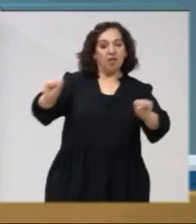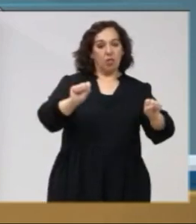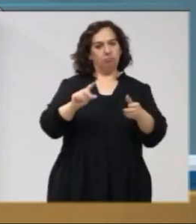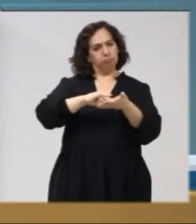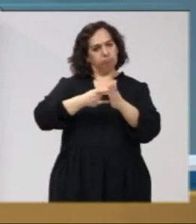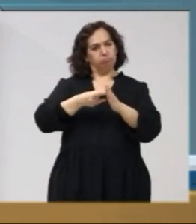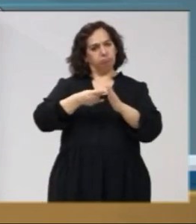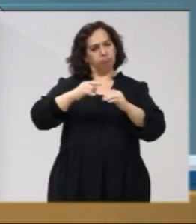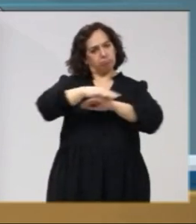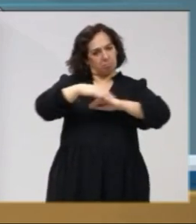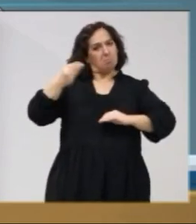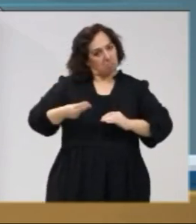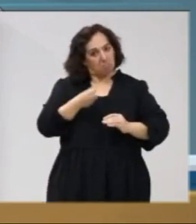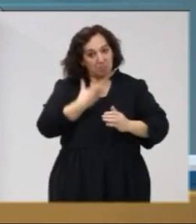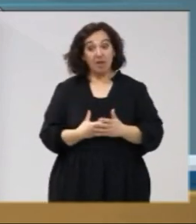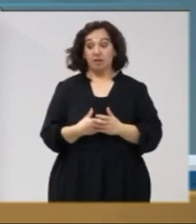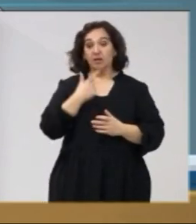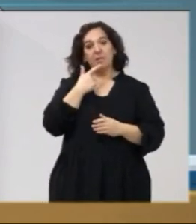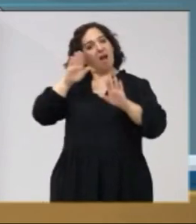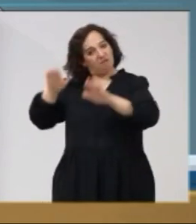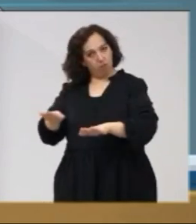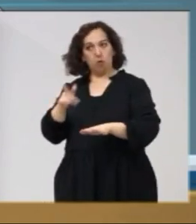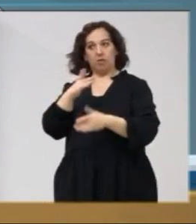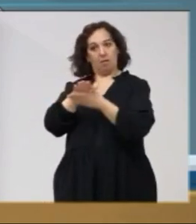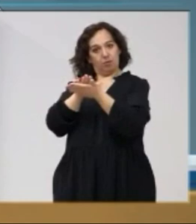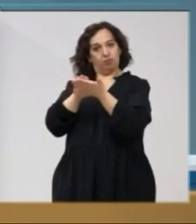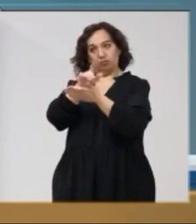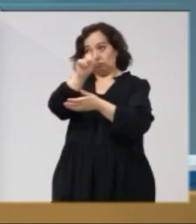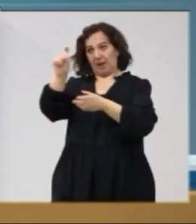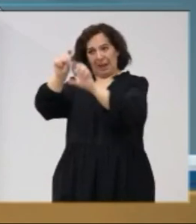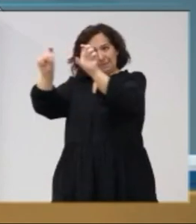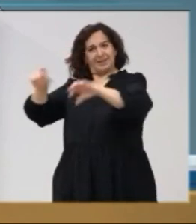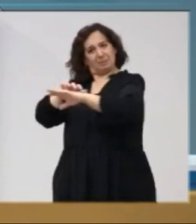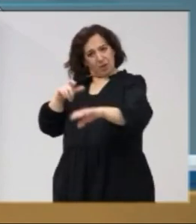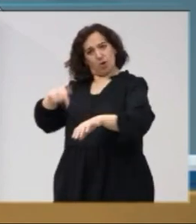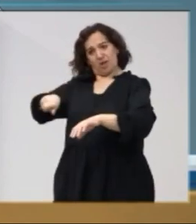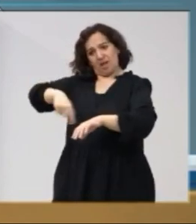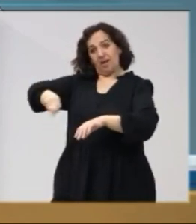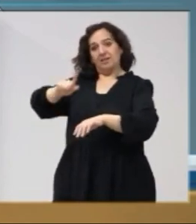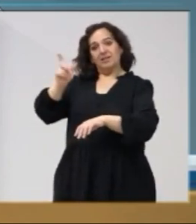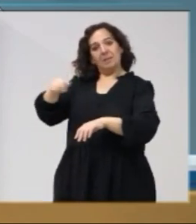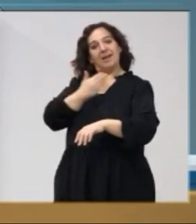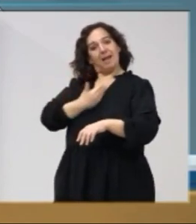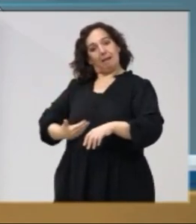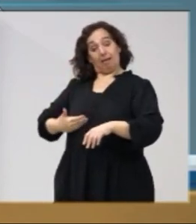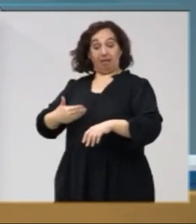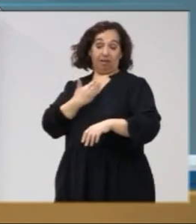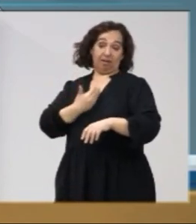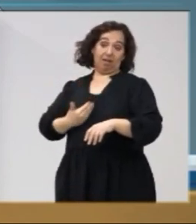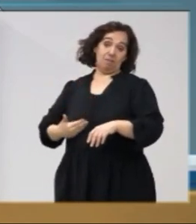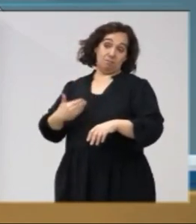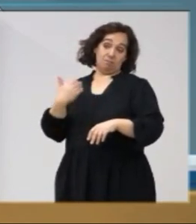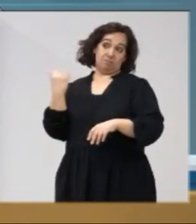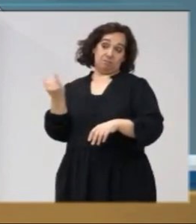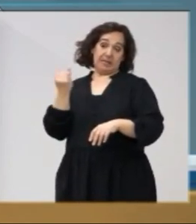diseñadas. Pues también quiero hacer un canto en favor de la mayoría de nuestras empresas, de nuestros empresarios, que tienen